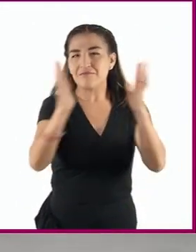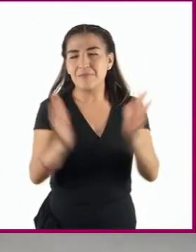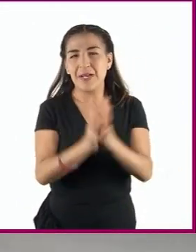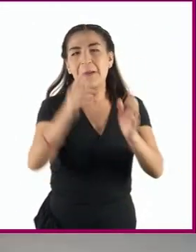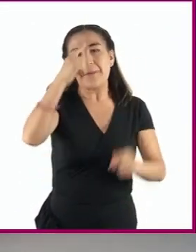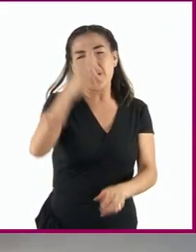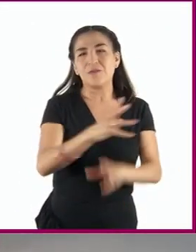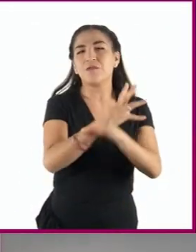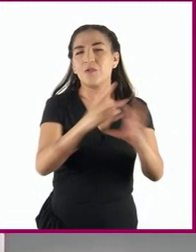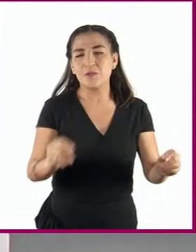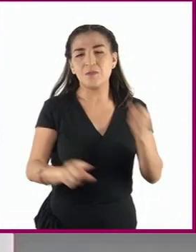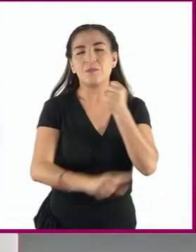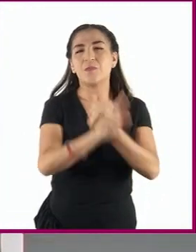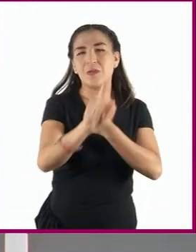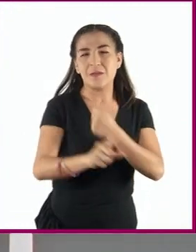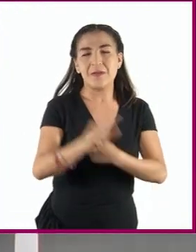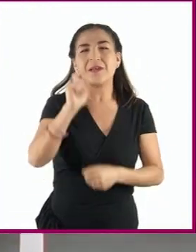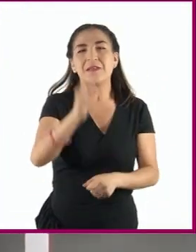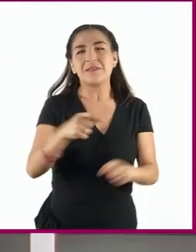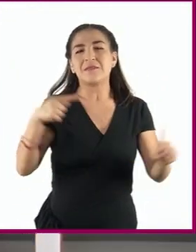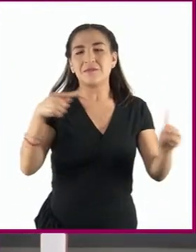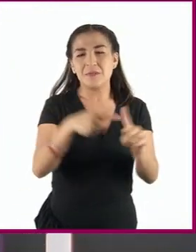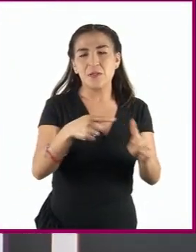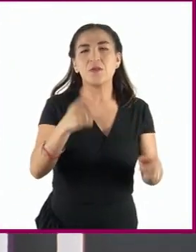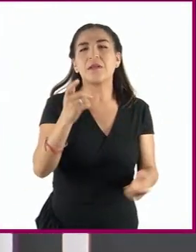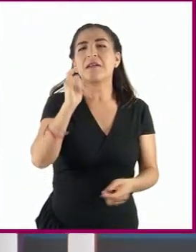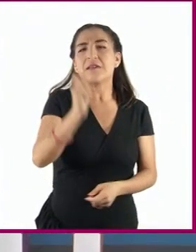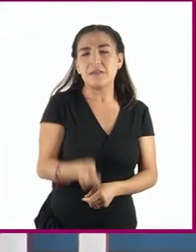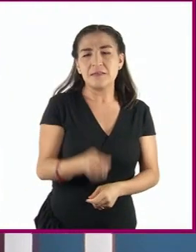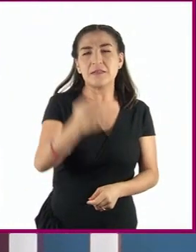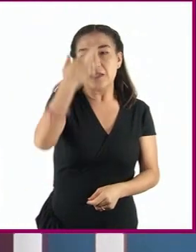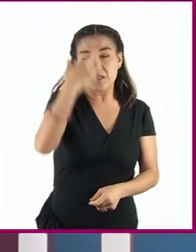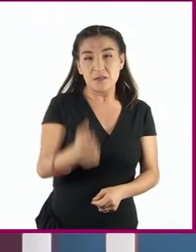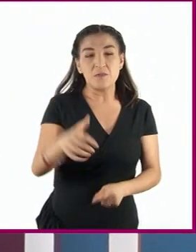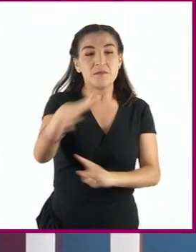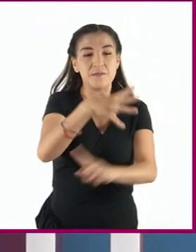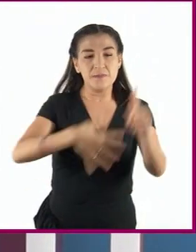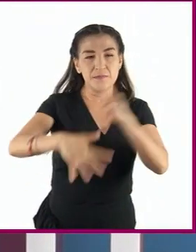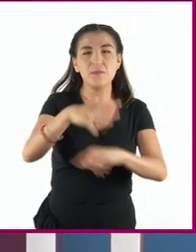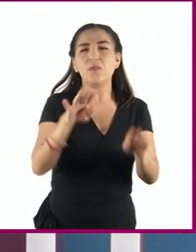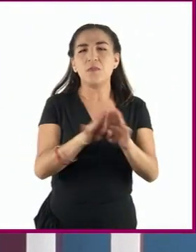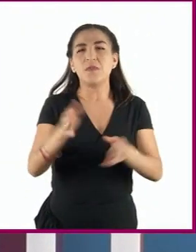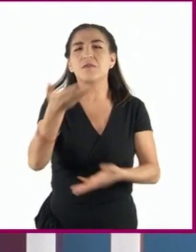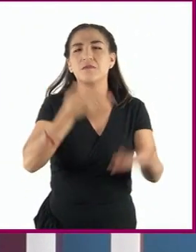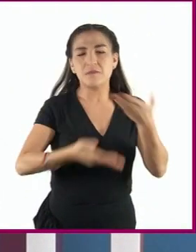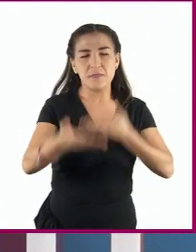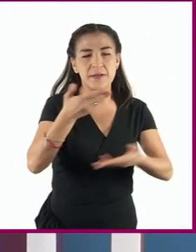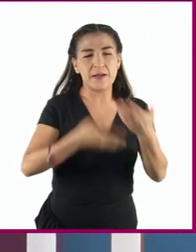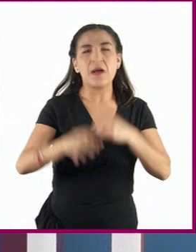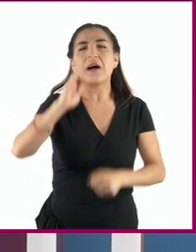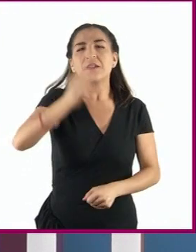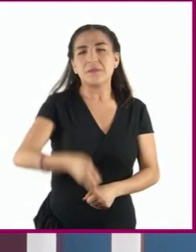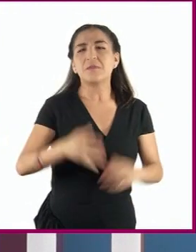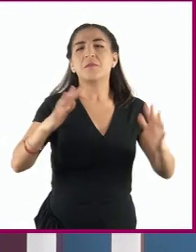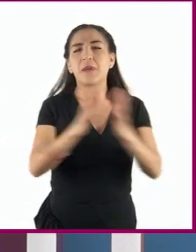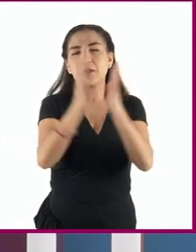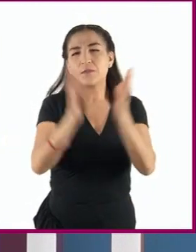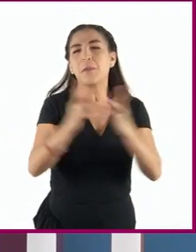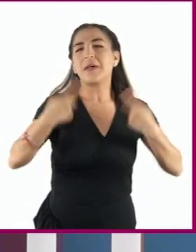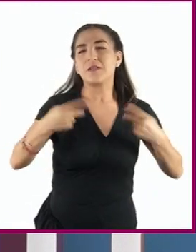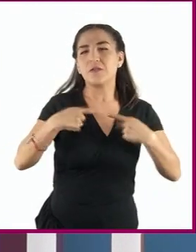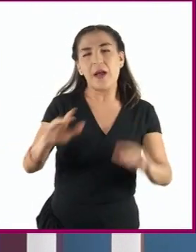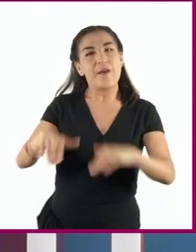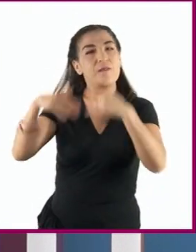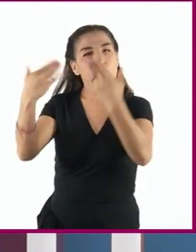de resolución pacífica de conflictos, en el cual las partes involucradas aceptan la participación de una persona